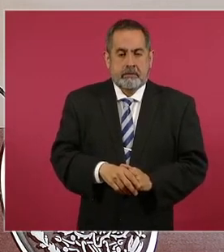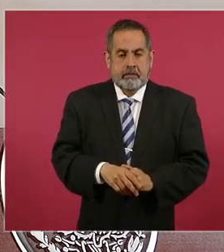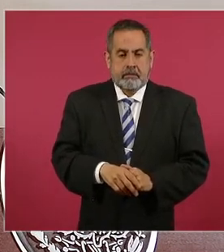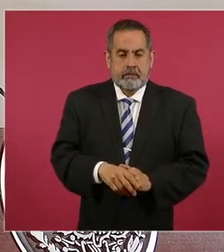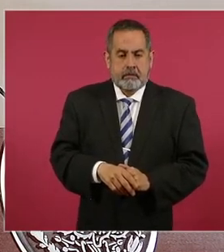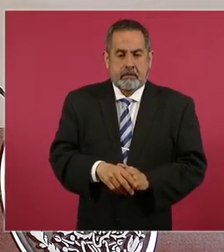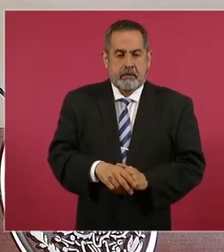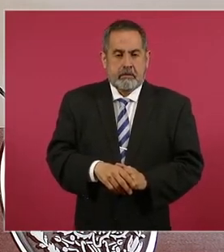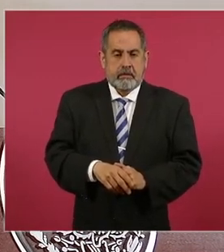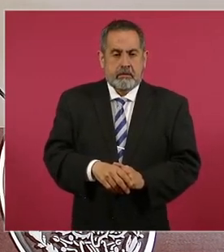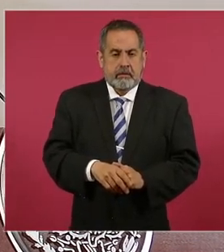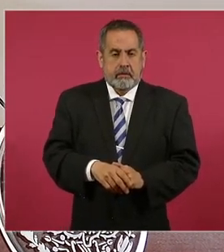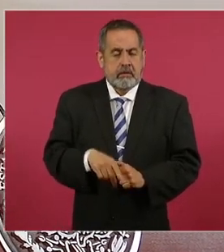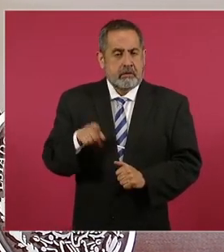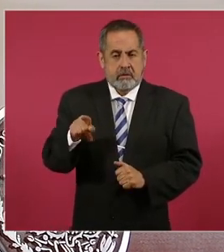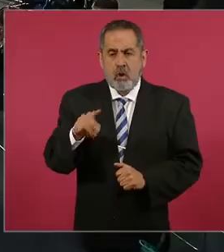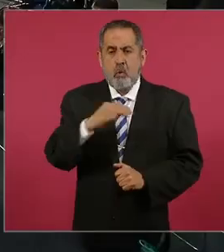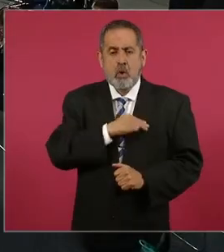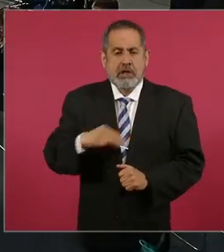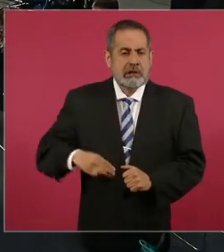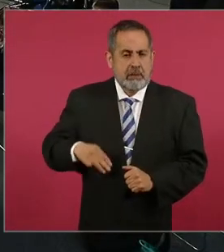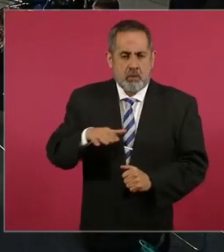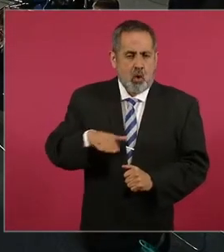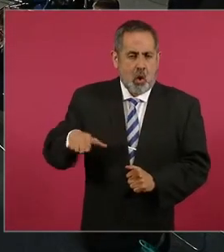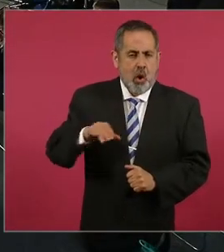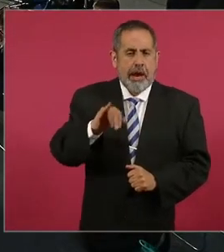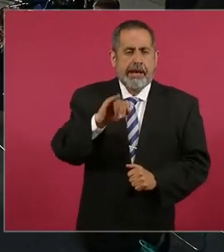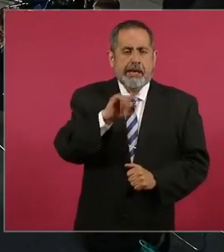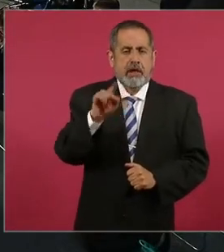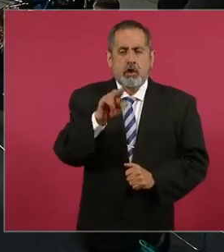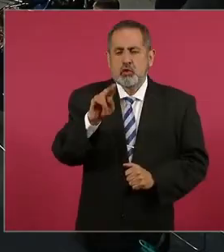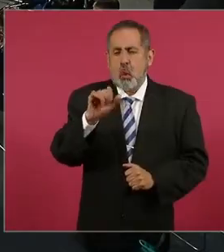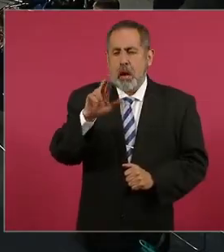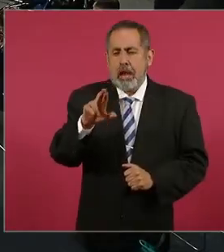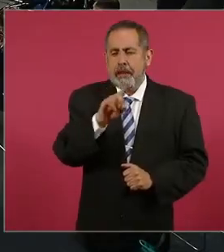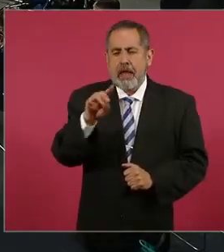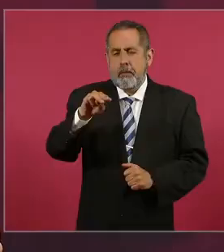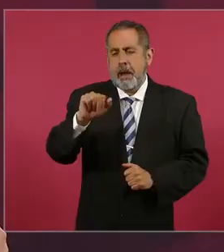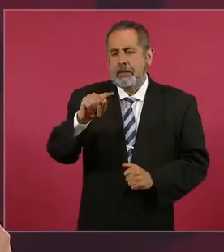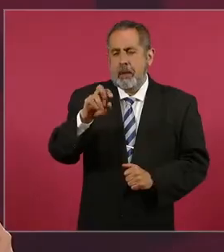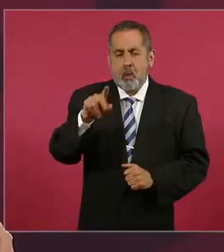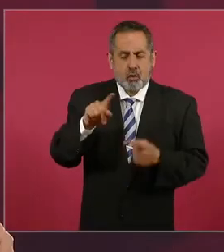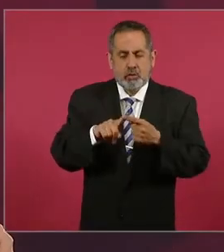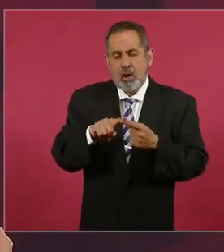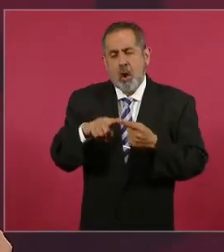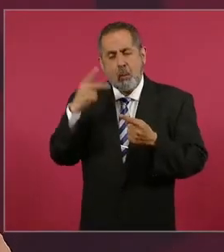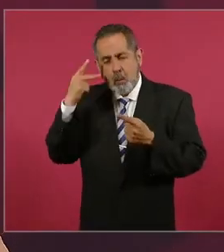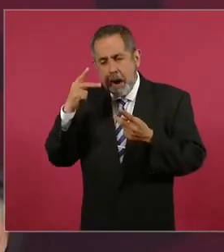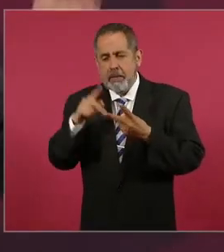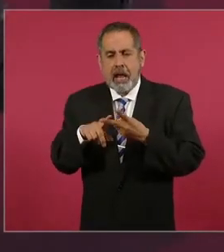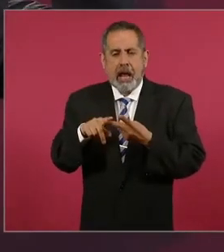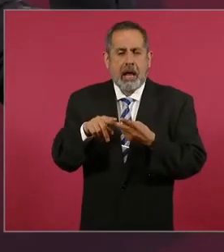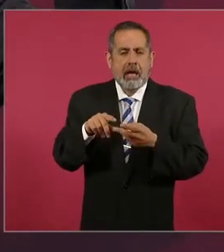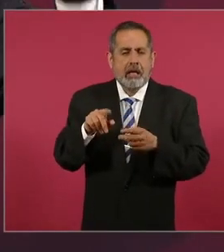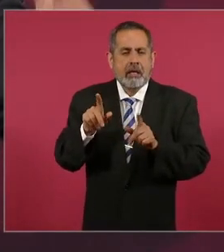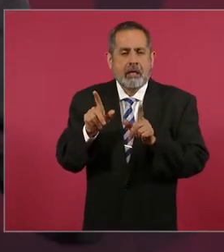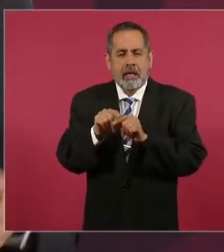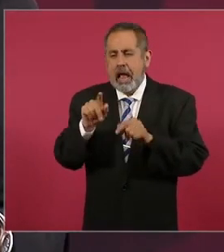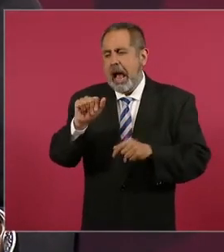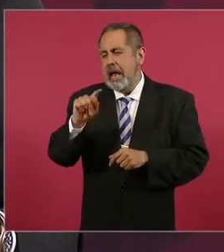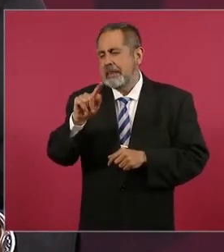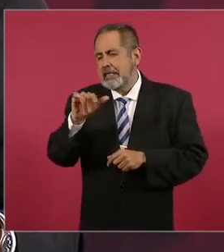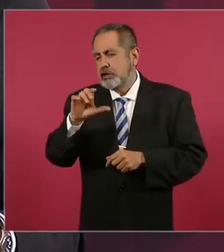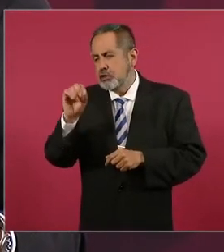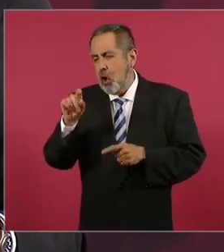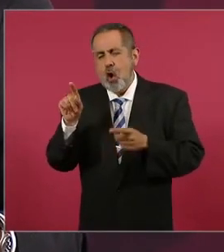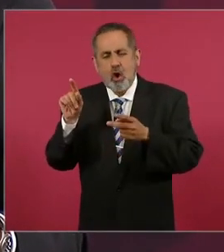Y es un municipio de Puebla, después de Atlixco, ¿sí?